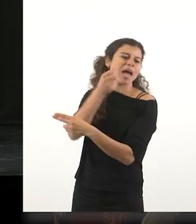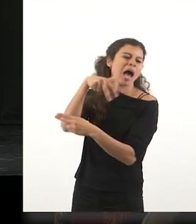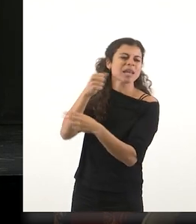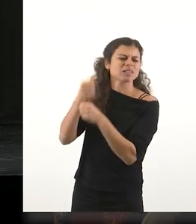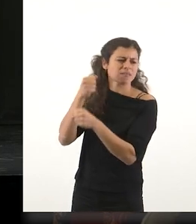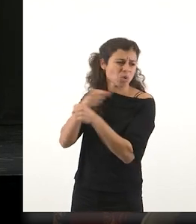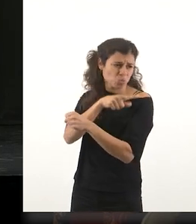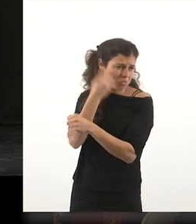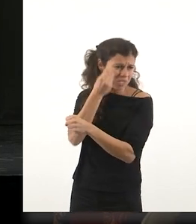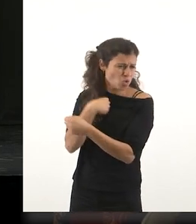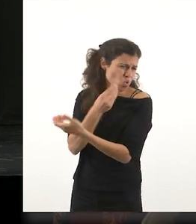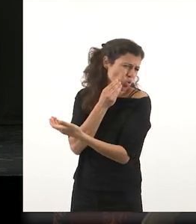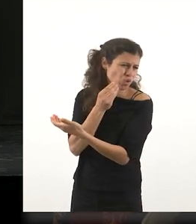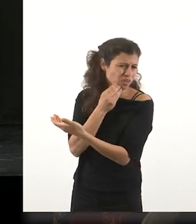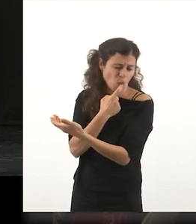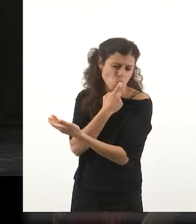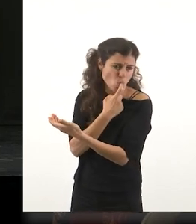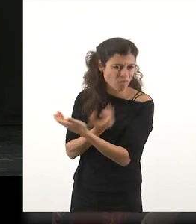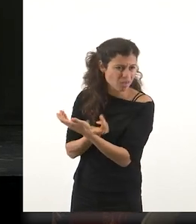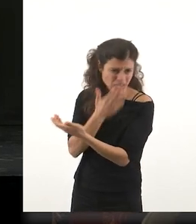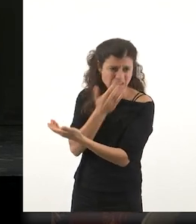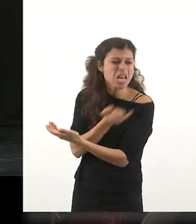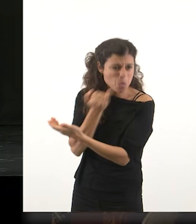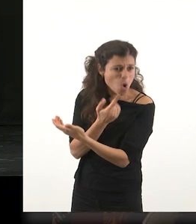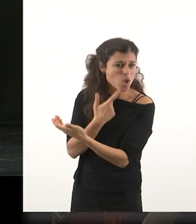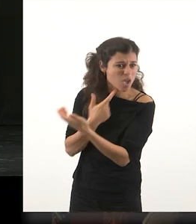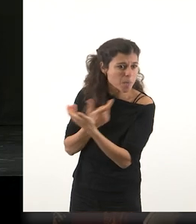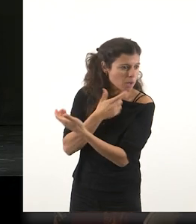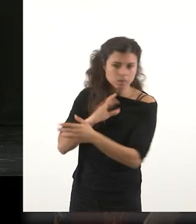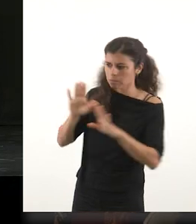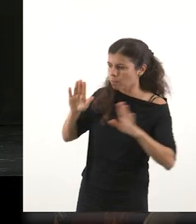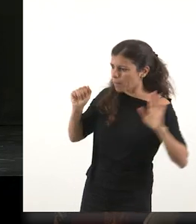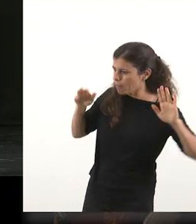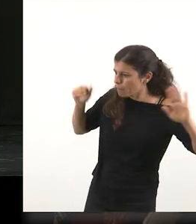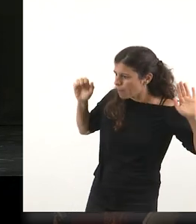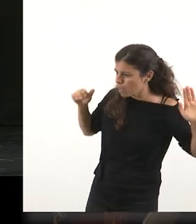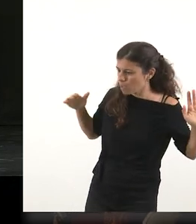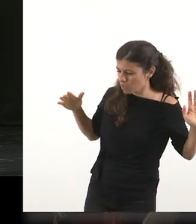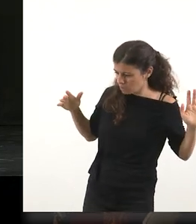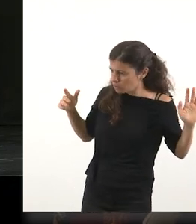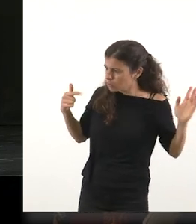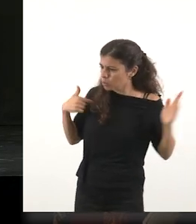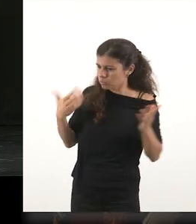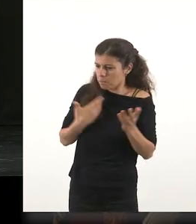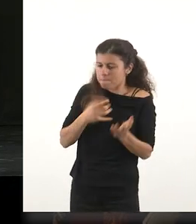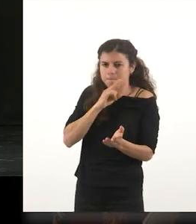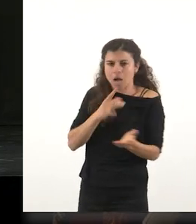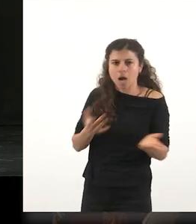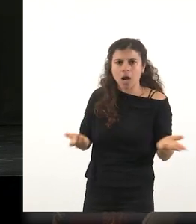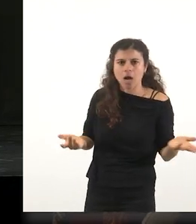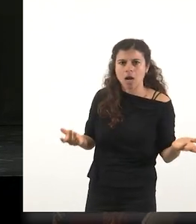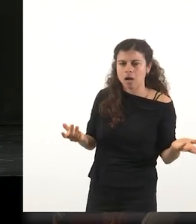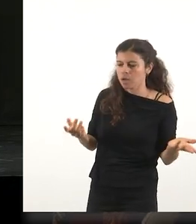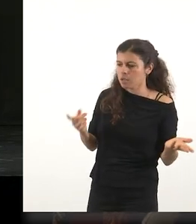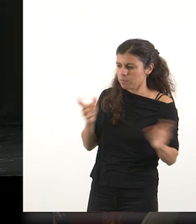yo soy tonta, ¿verdad, hijo? Me chupordeo, soy gilipollas, me chupordeo. Pame, pame, pame. Tío, me estás tratando fatal, chiquilla. Me